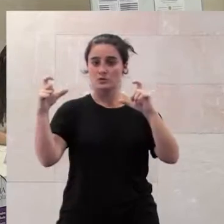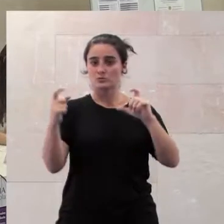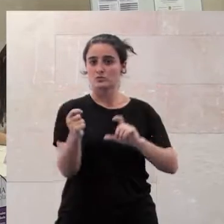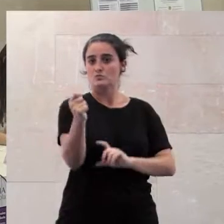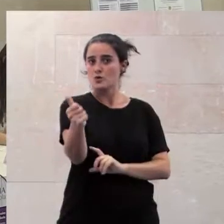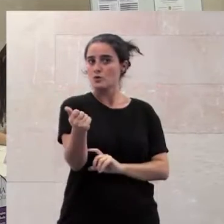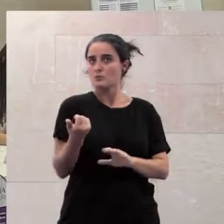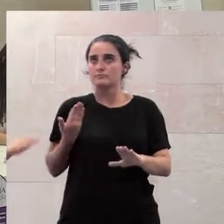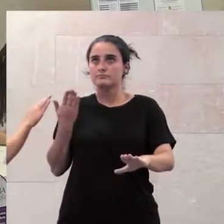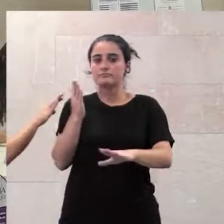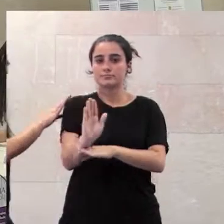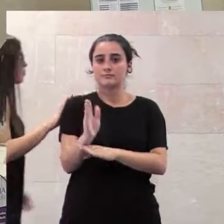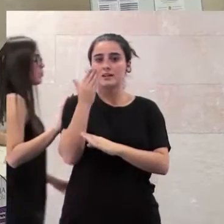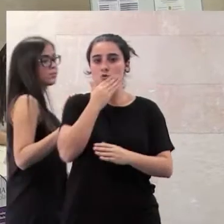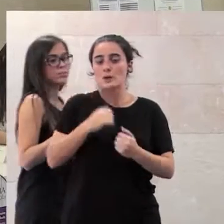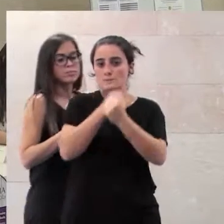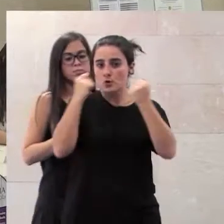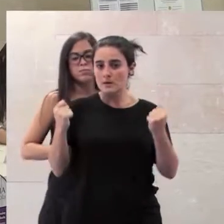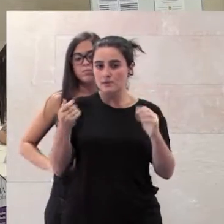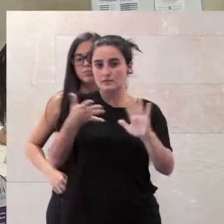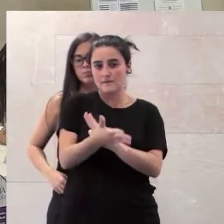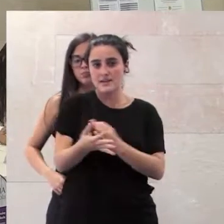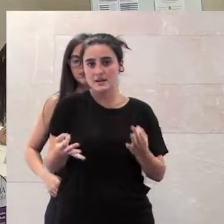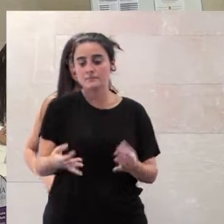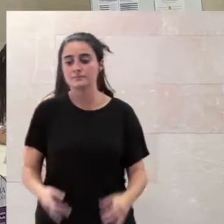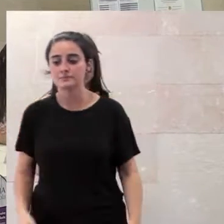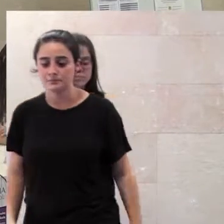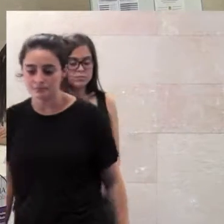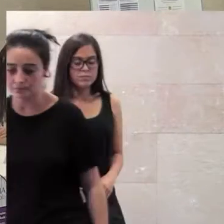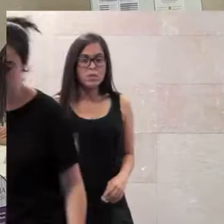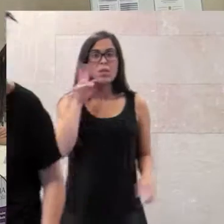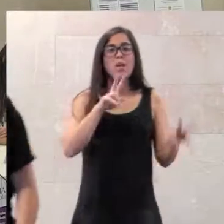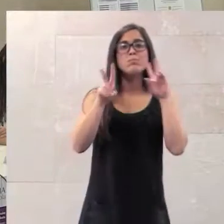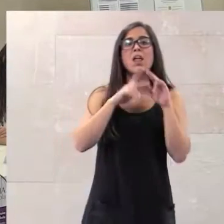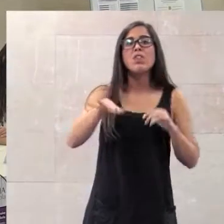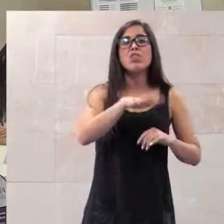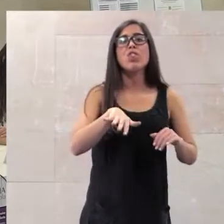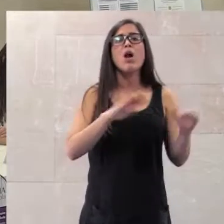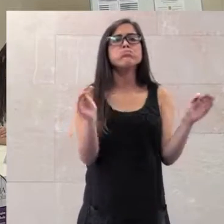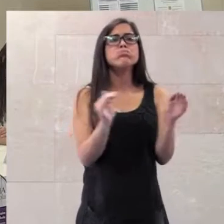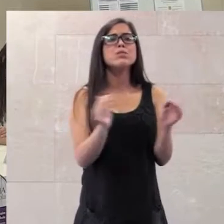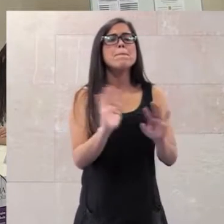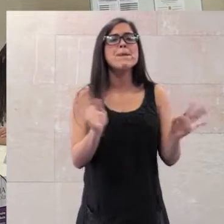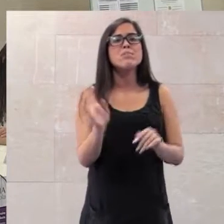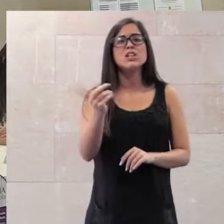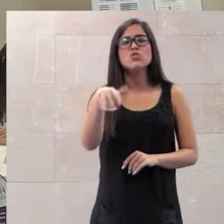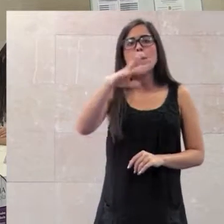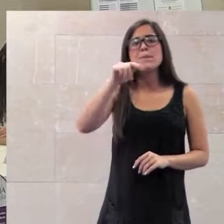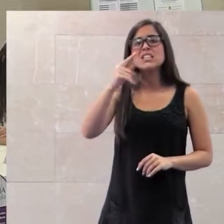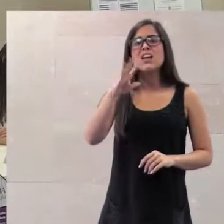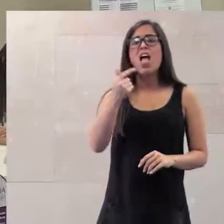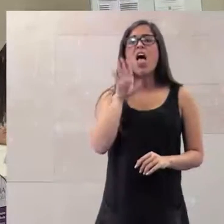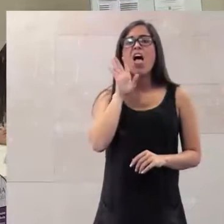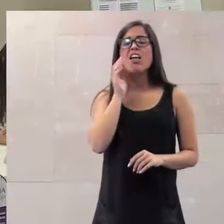poquito muestra de lo que la Escuela de Empoderamiento ha supuesto. Como veis, no solo son en espacios cerrados, porque, como decía Merche, las escuelas lo que nos han